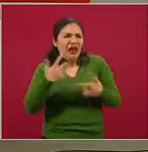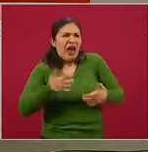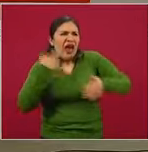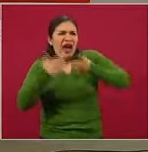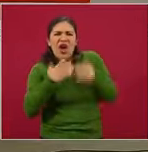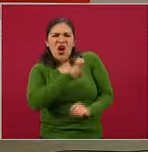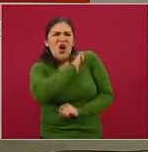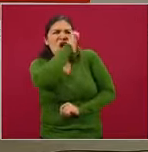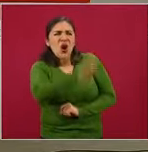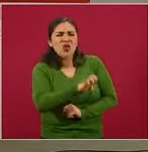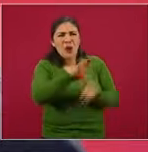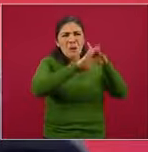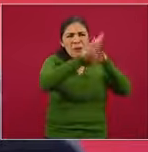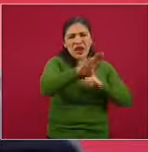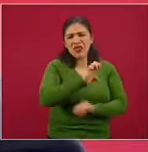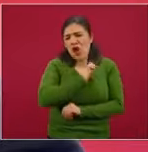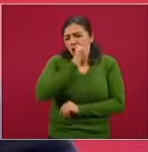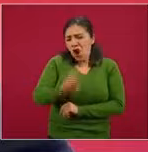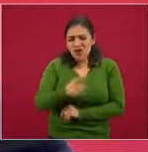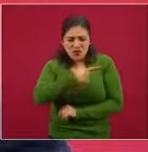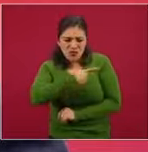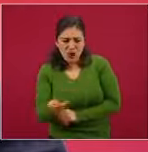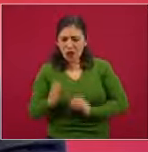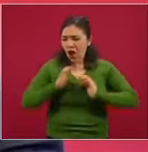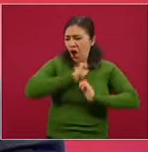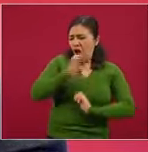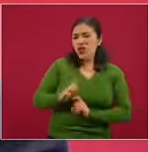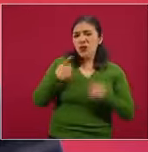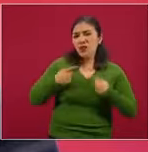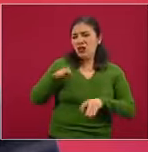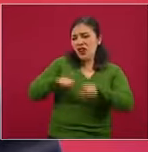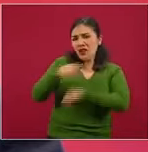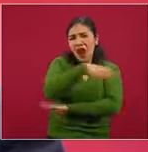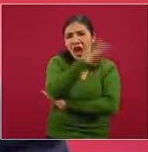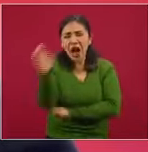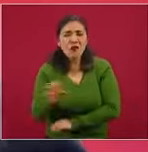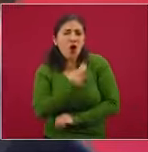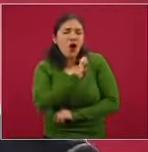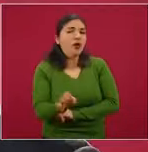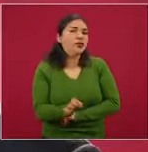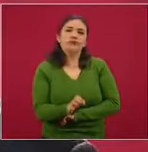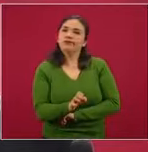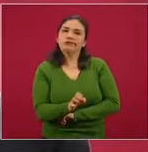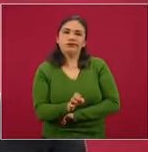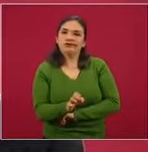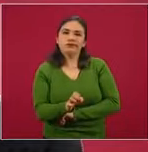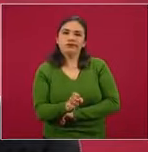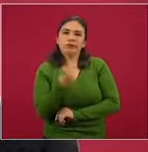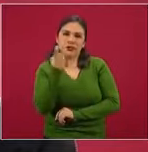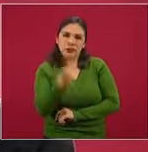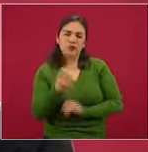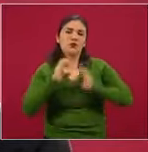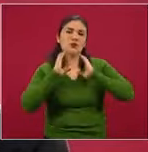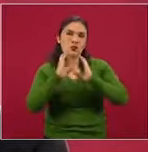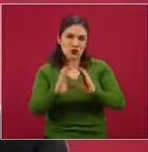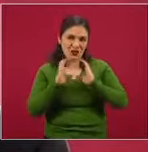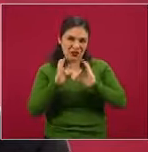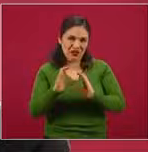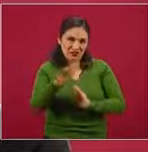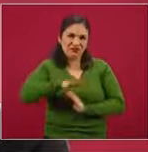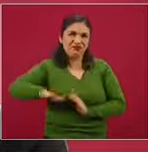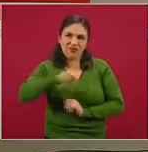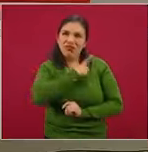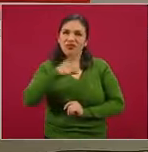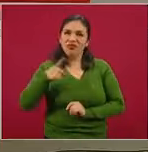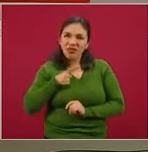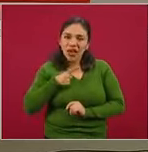fóbicas de decir, cuidado con los jornaleros, cuidado con los migrantes, cuidado con los extranjeros. Hay que tener por eso